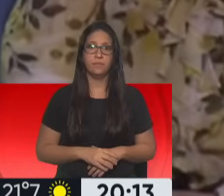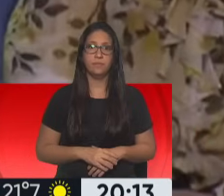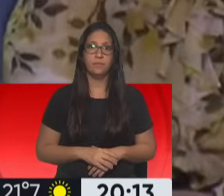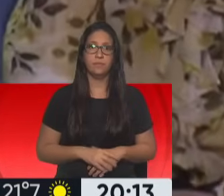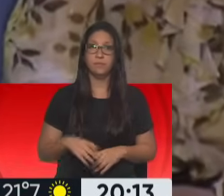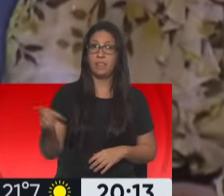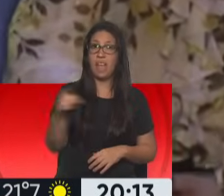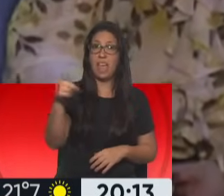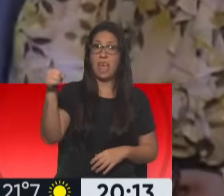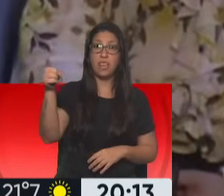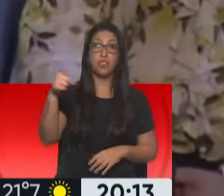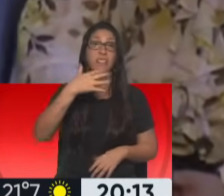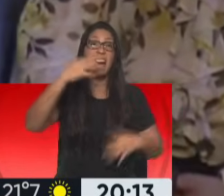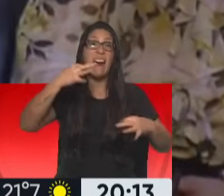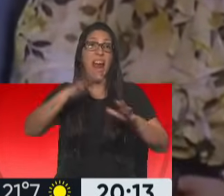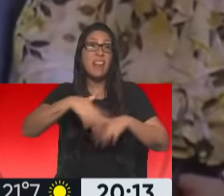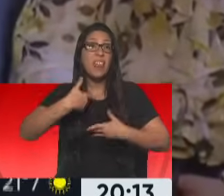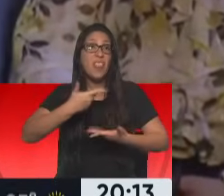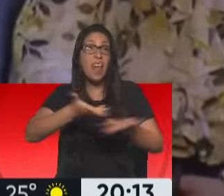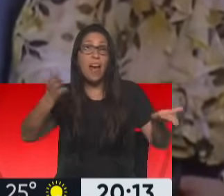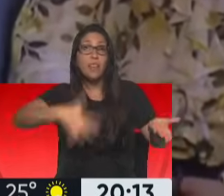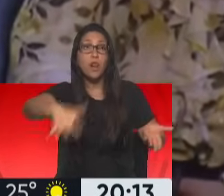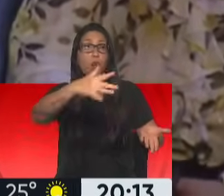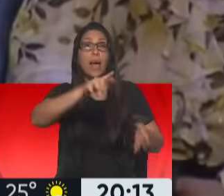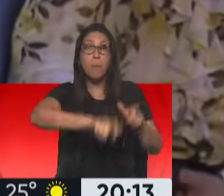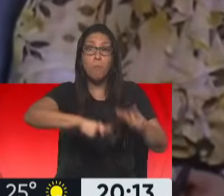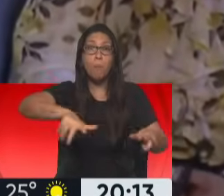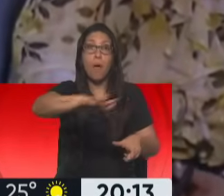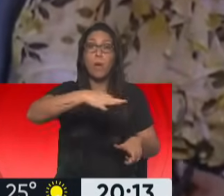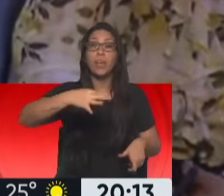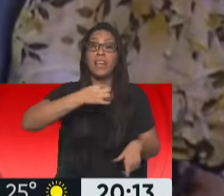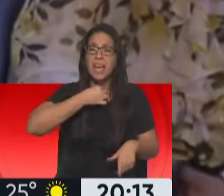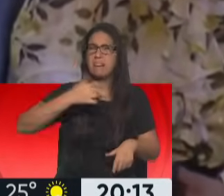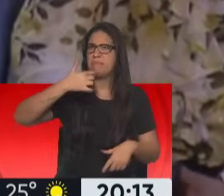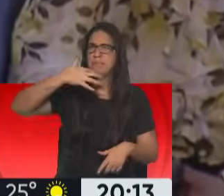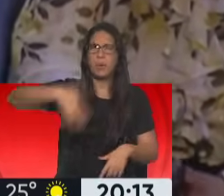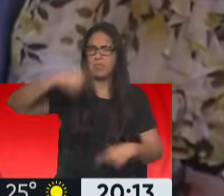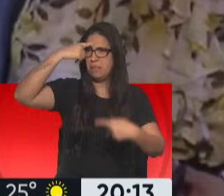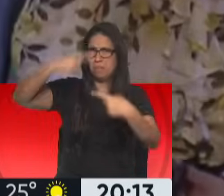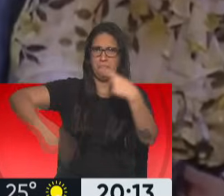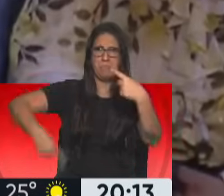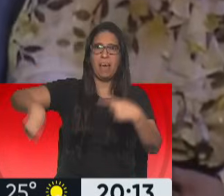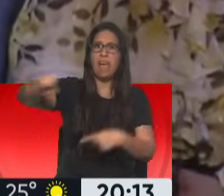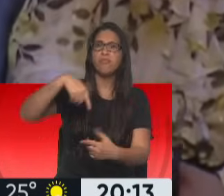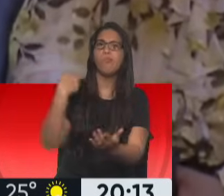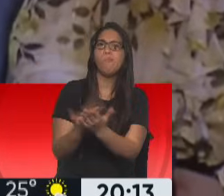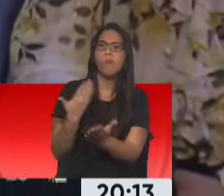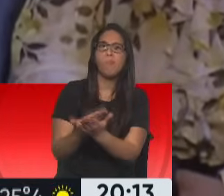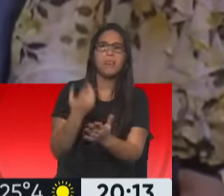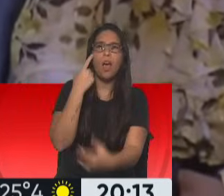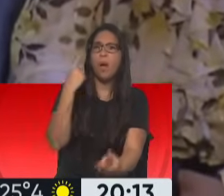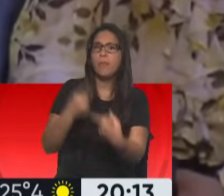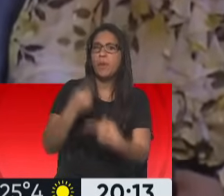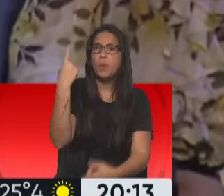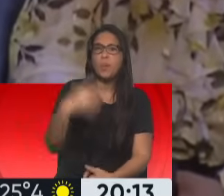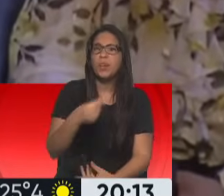Están tan disociados de la realidad y la voluntad popular que avanzan constantemente con propuestas cuyo único objetivo